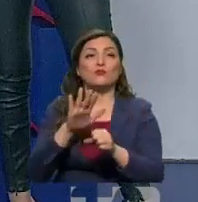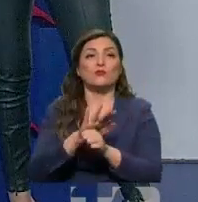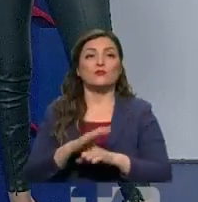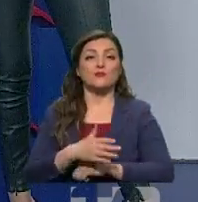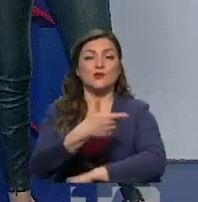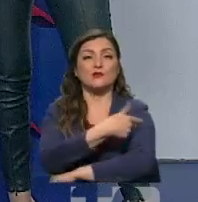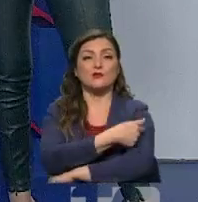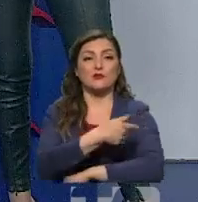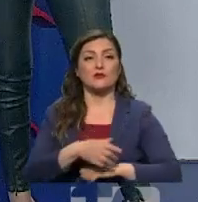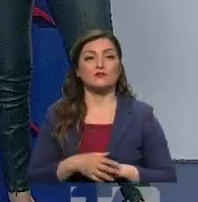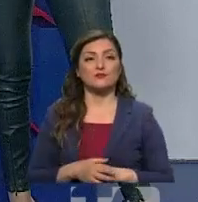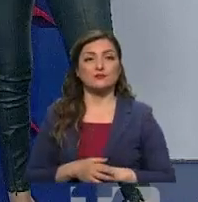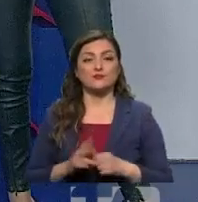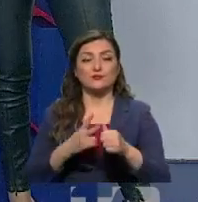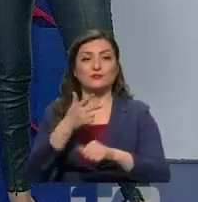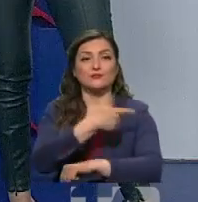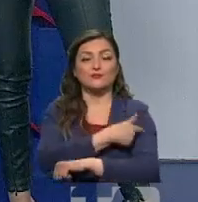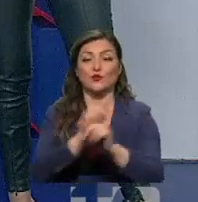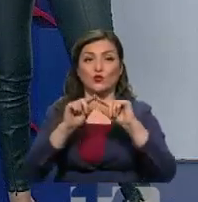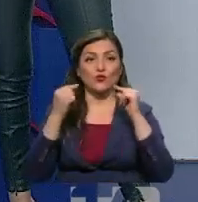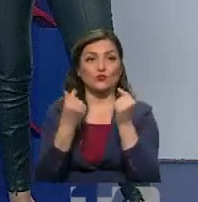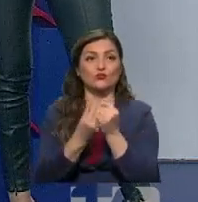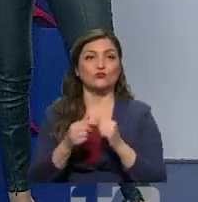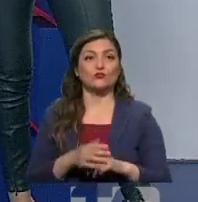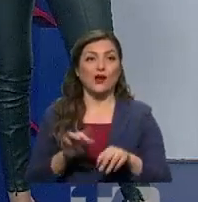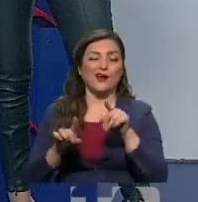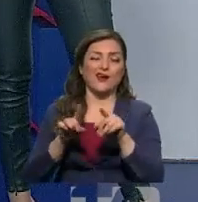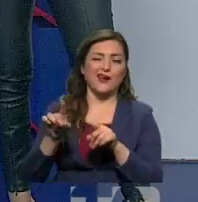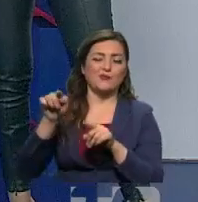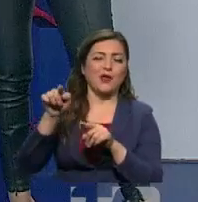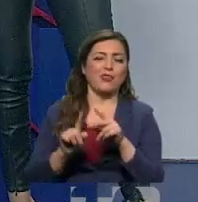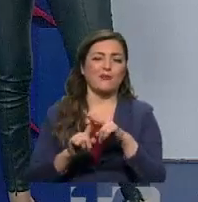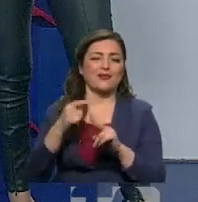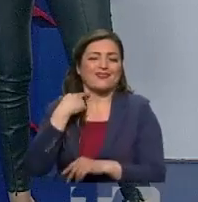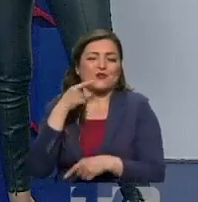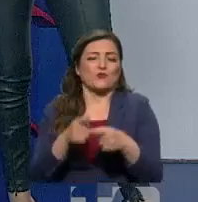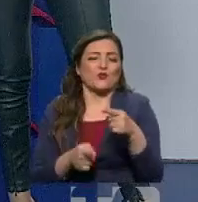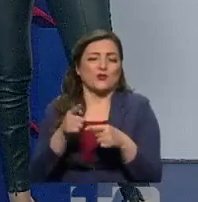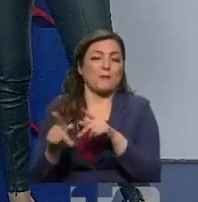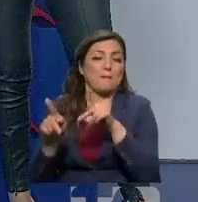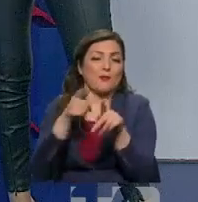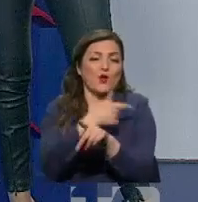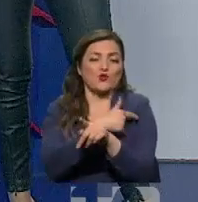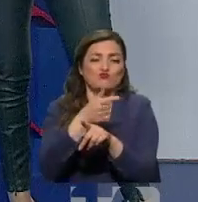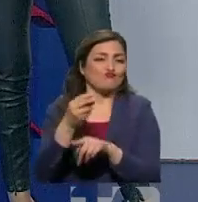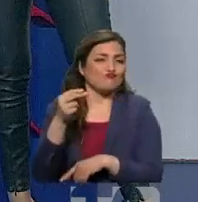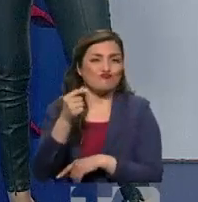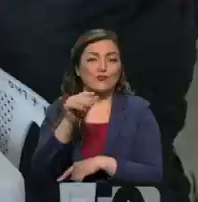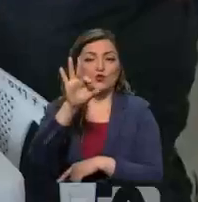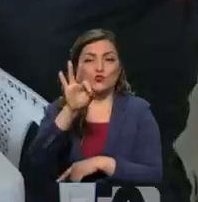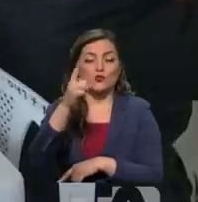la inoculación con segunda dosis en grupos rezagados para agilizar así el plan de vacunación 900.